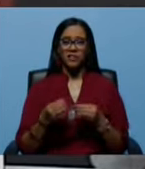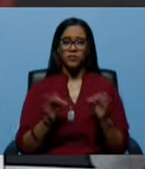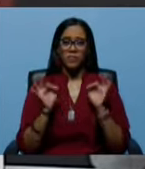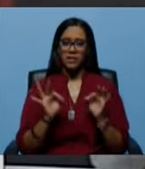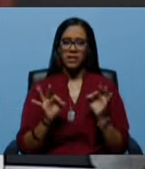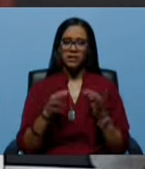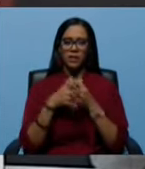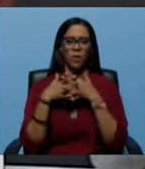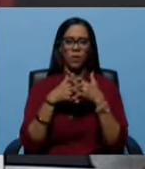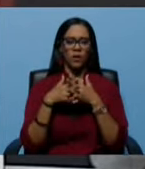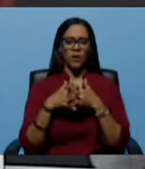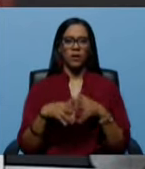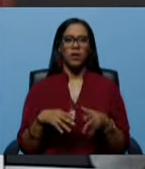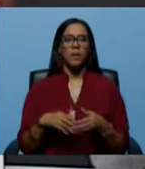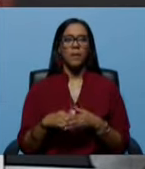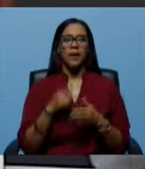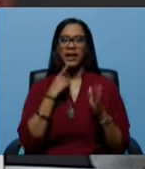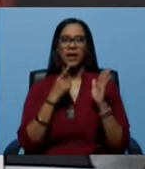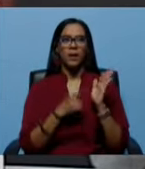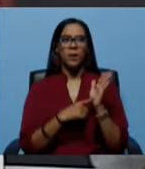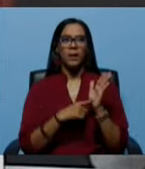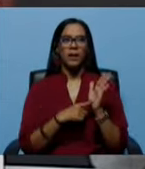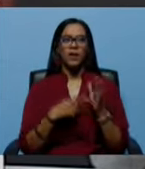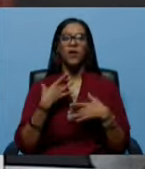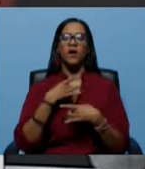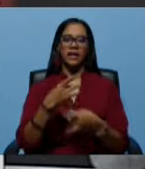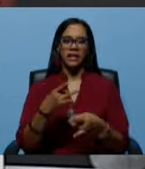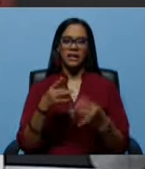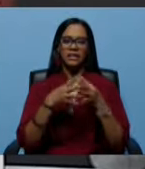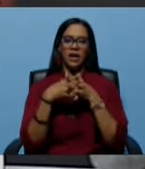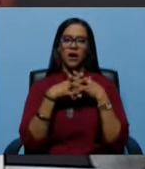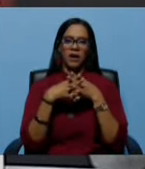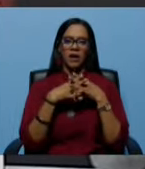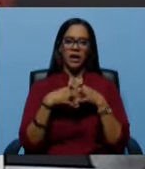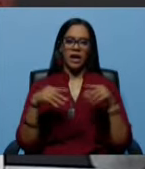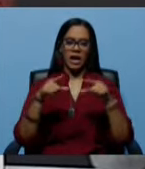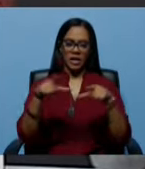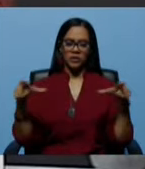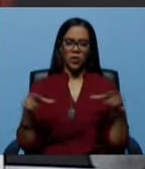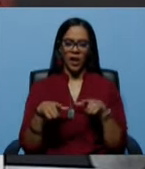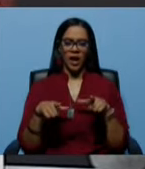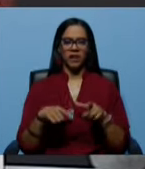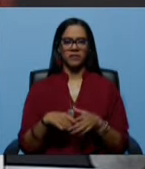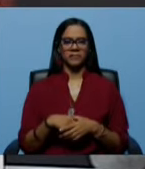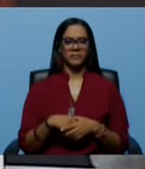imperialismo, para cumplir con los intereses del imperialismo en la zona.